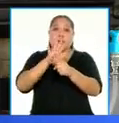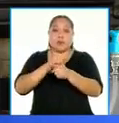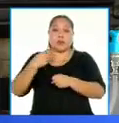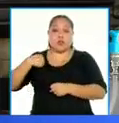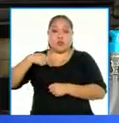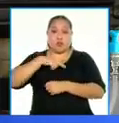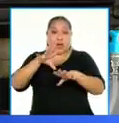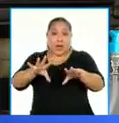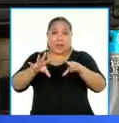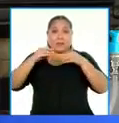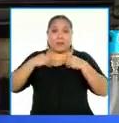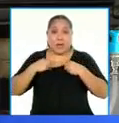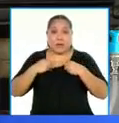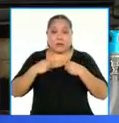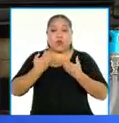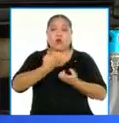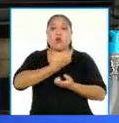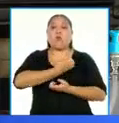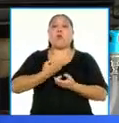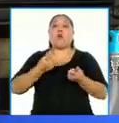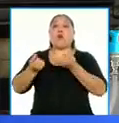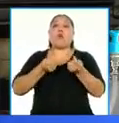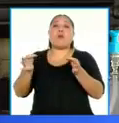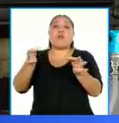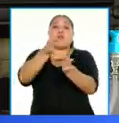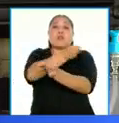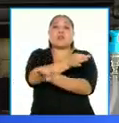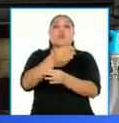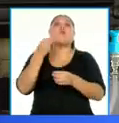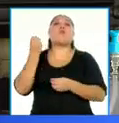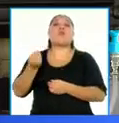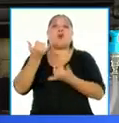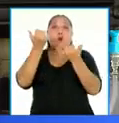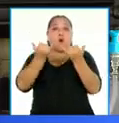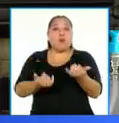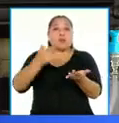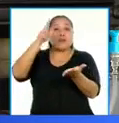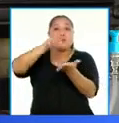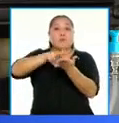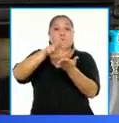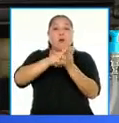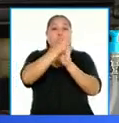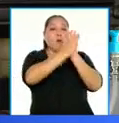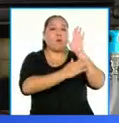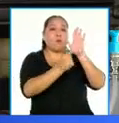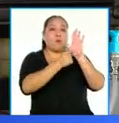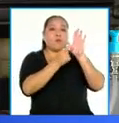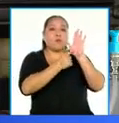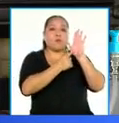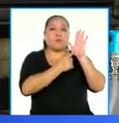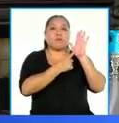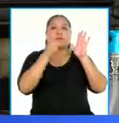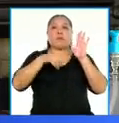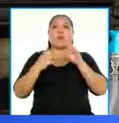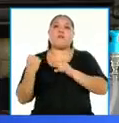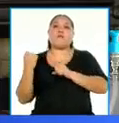como gobierno de transición, pues se ha aprobado el documento denominado Bases para